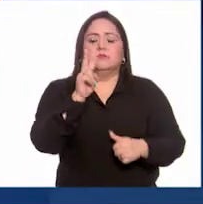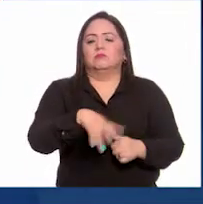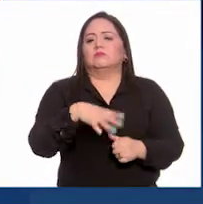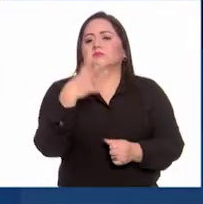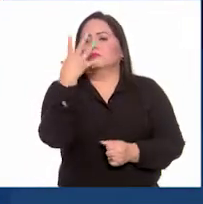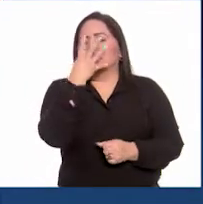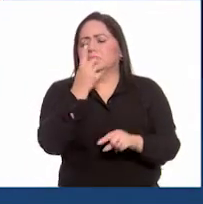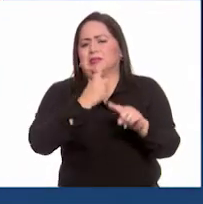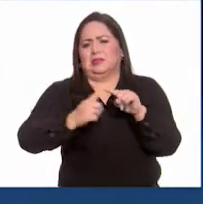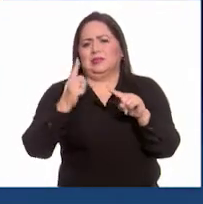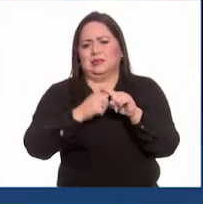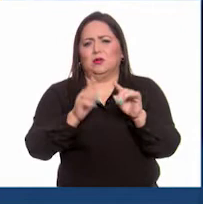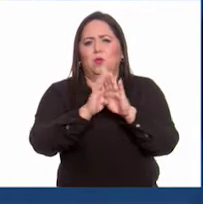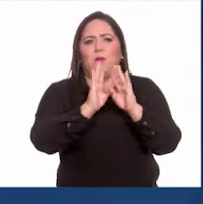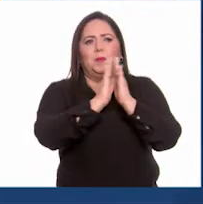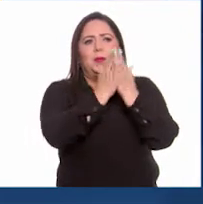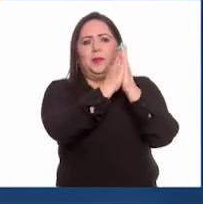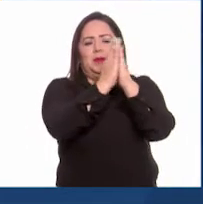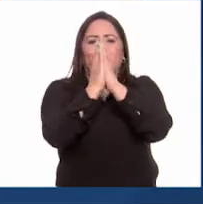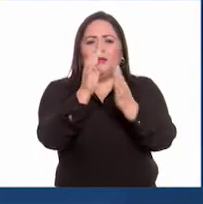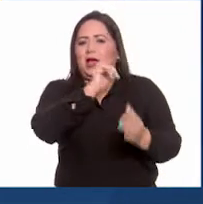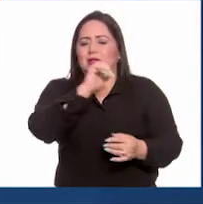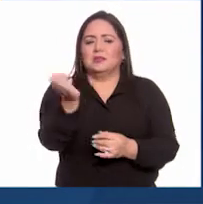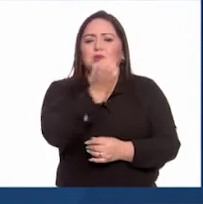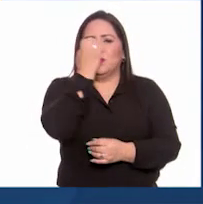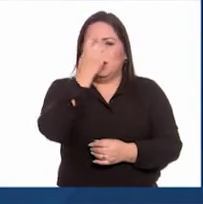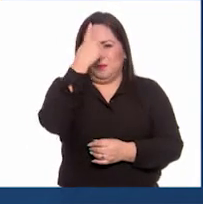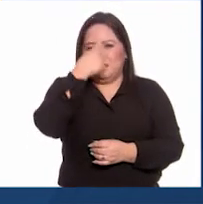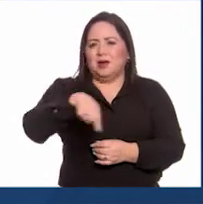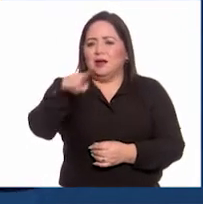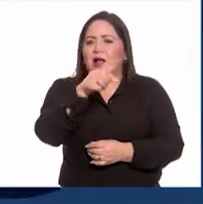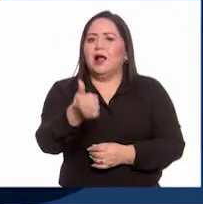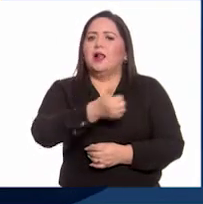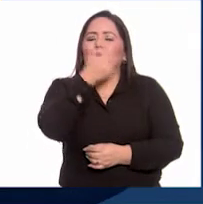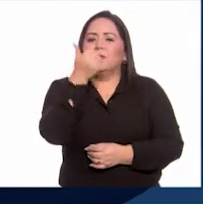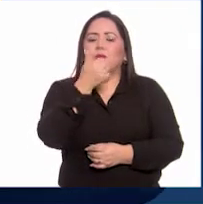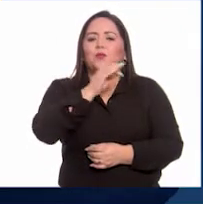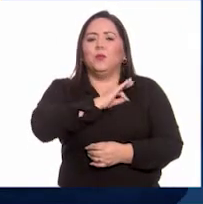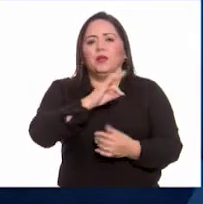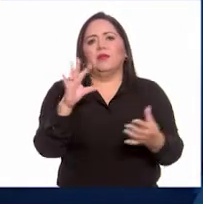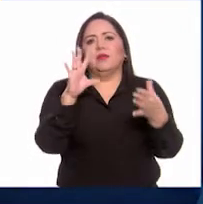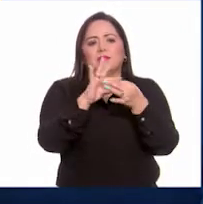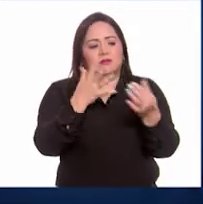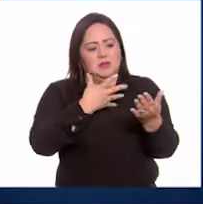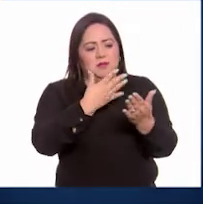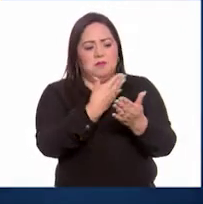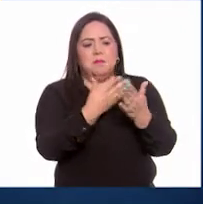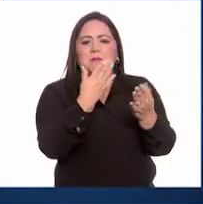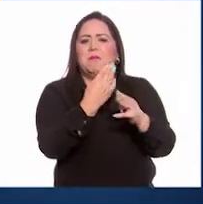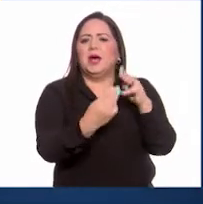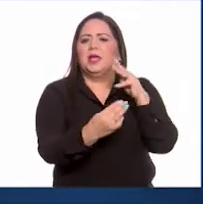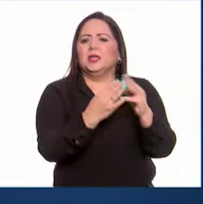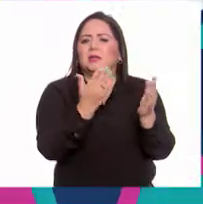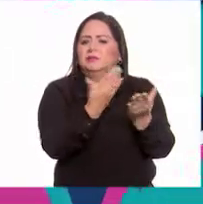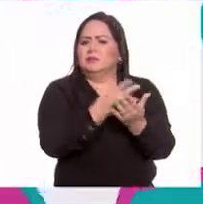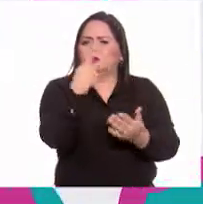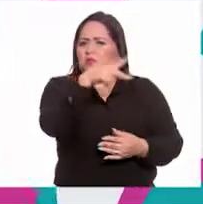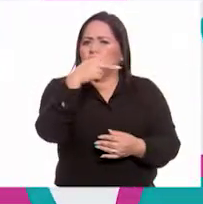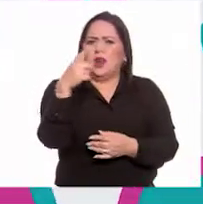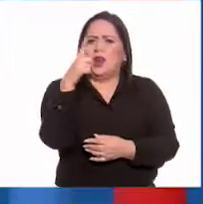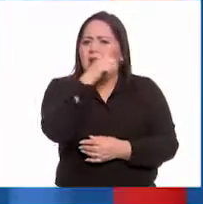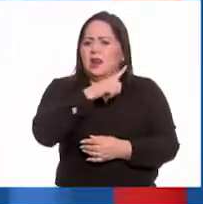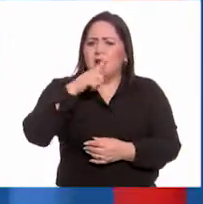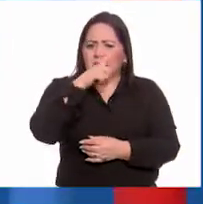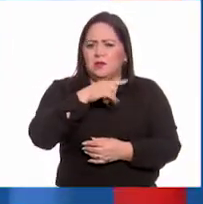enriquecen los acervos bibliográficos de las escuelas para que los alumnos cuenten con materiales escritos en sus propias lenguas